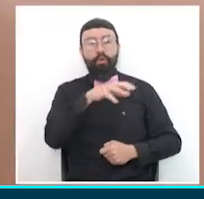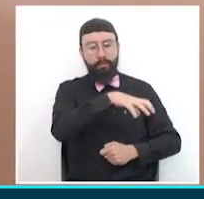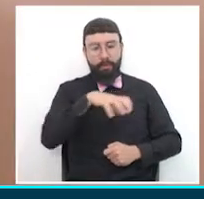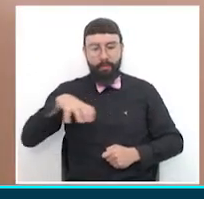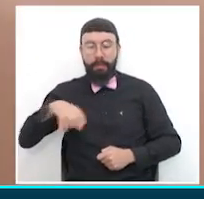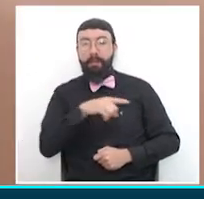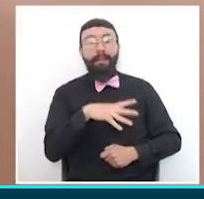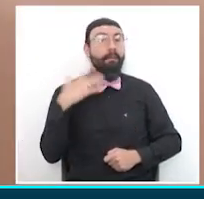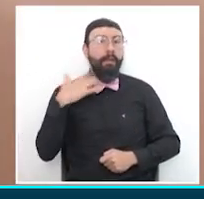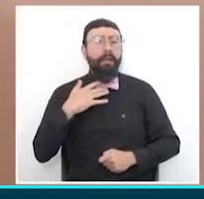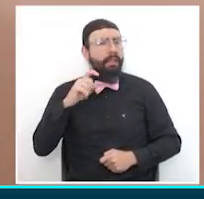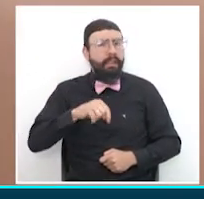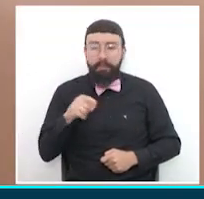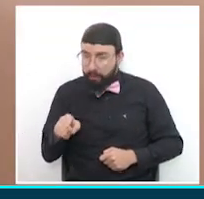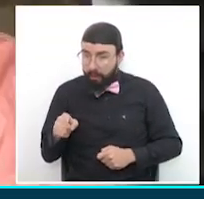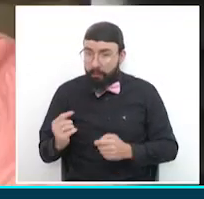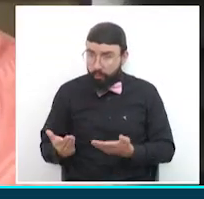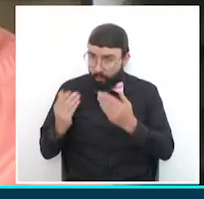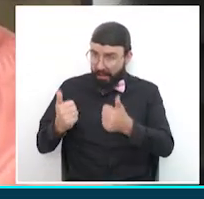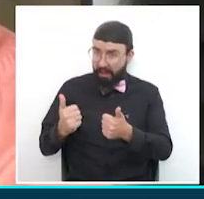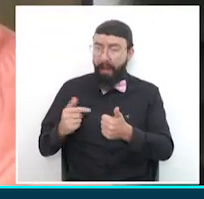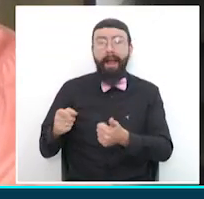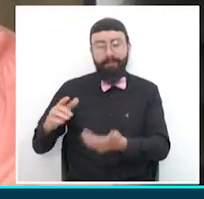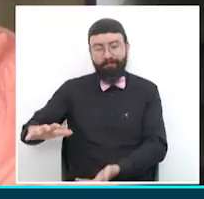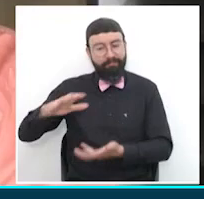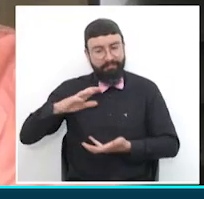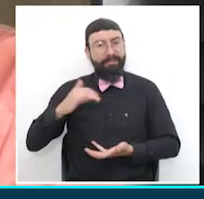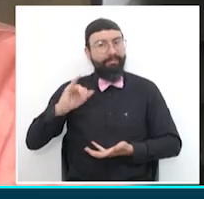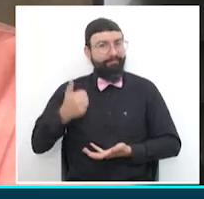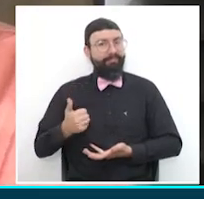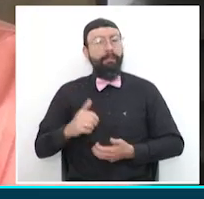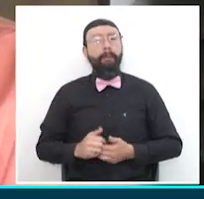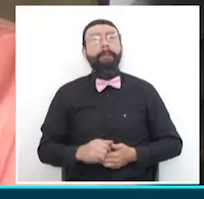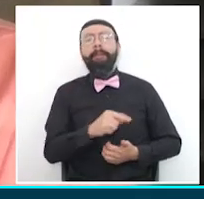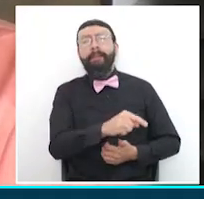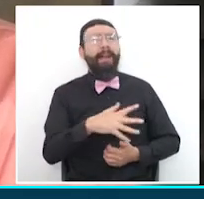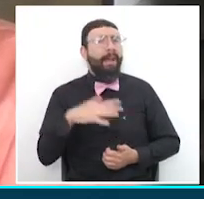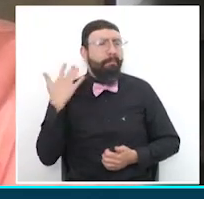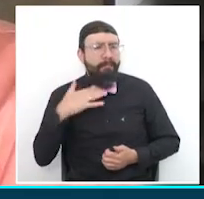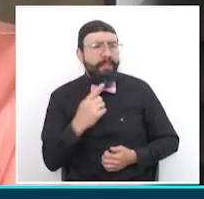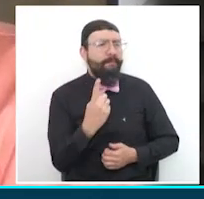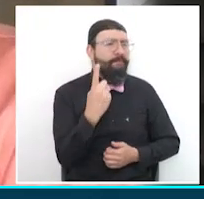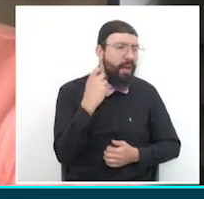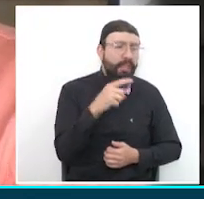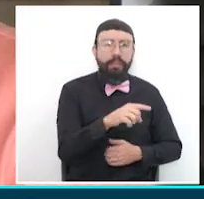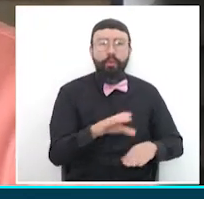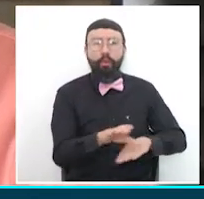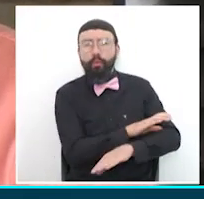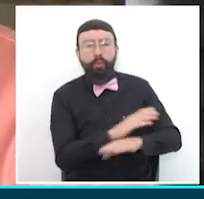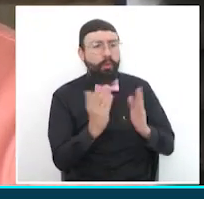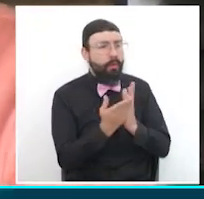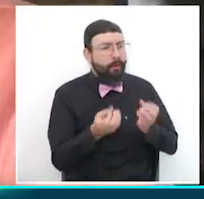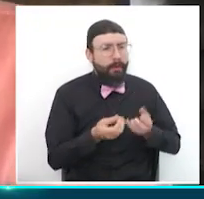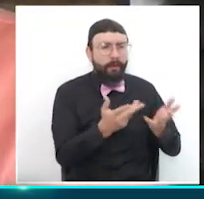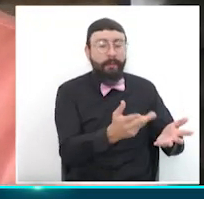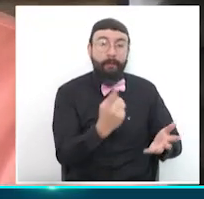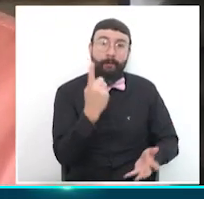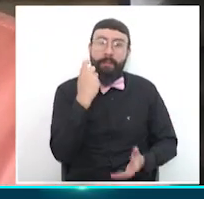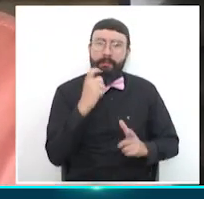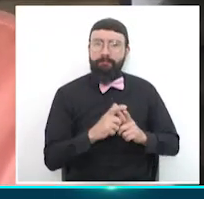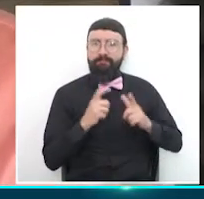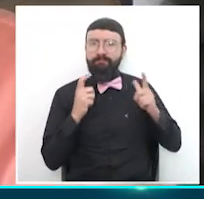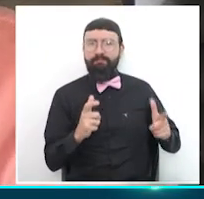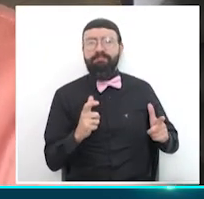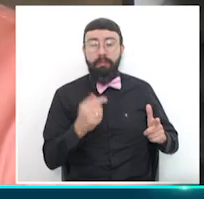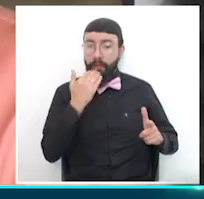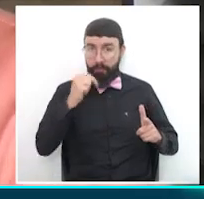que el dispositivo electrónico esté en buen estado. El déficit de la ciudad de Armenia en tema de computadores para educar es bastante alto. Al inicio